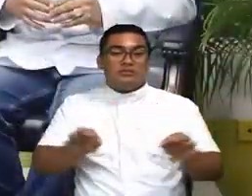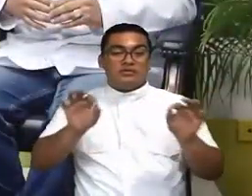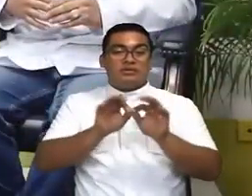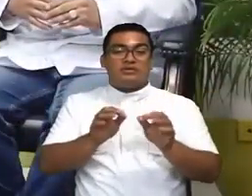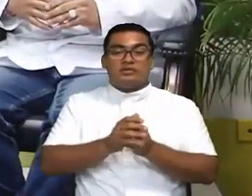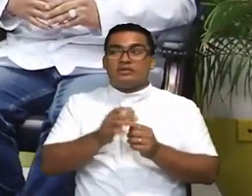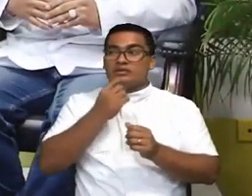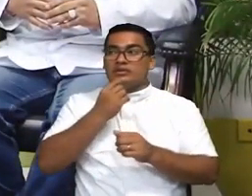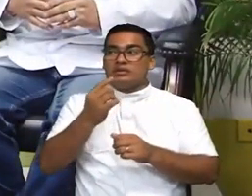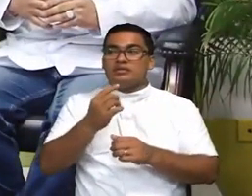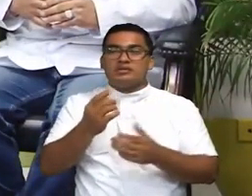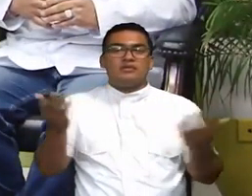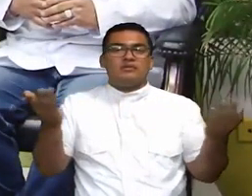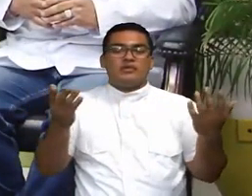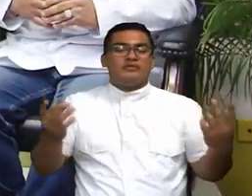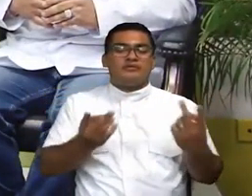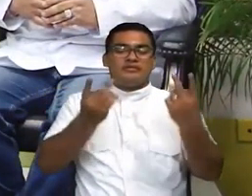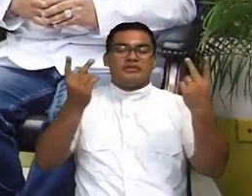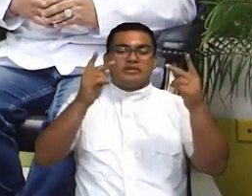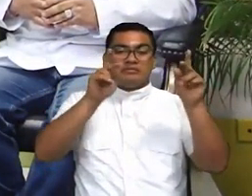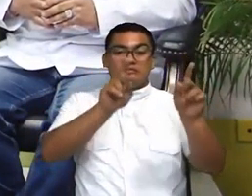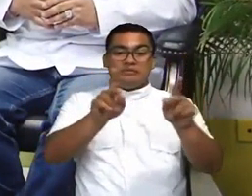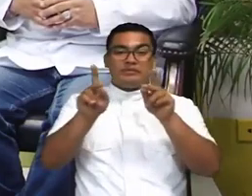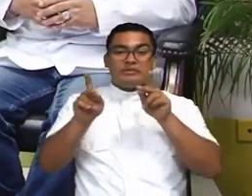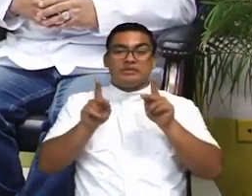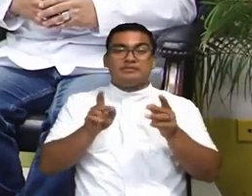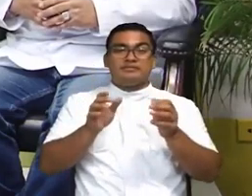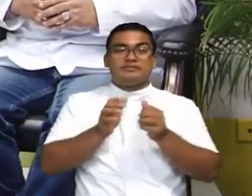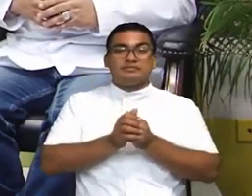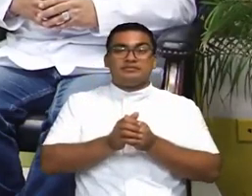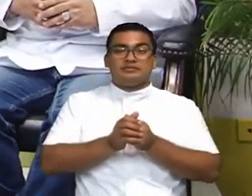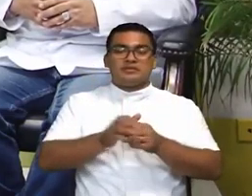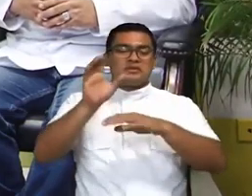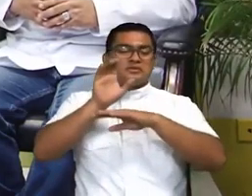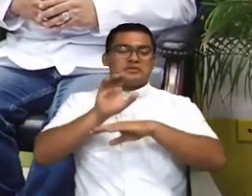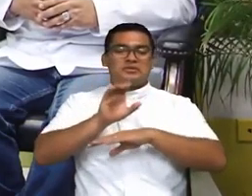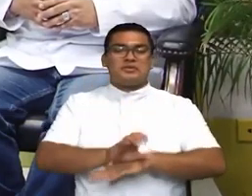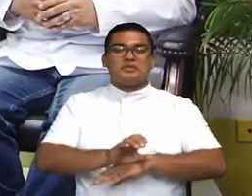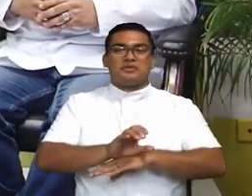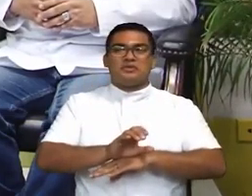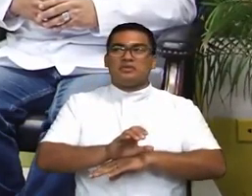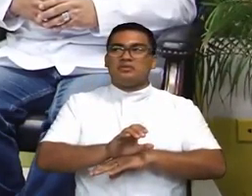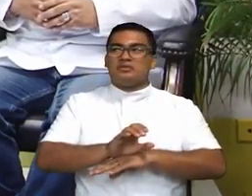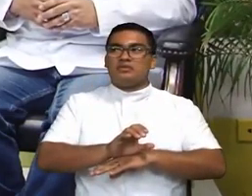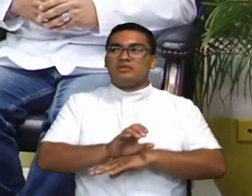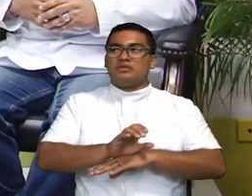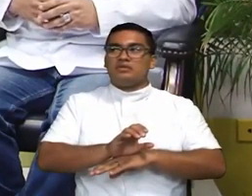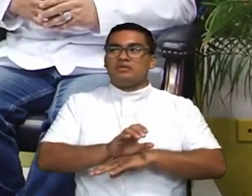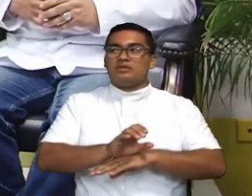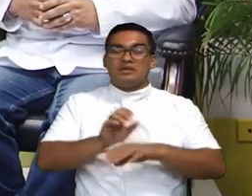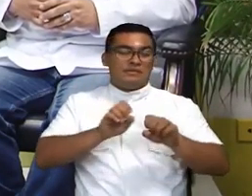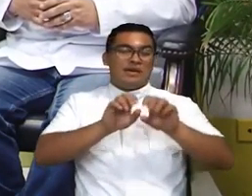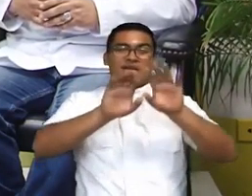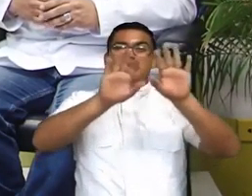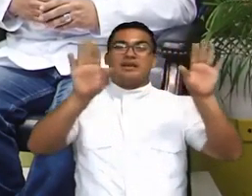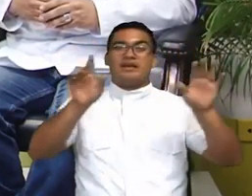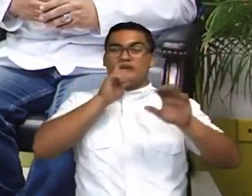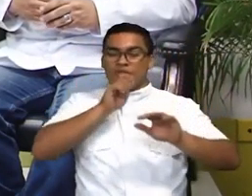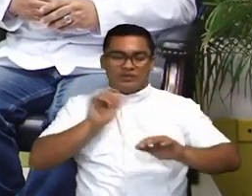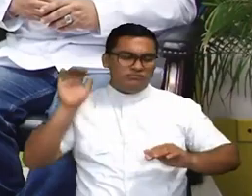cuanto al estilo de vida, hay personas de que están acostumbradas a hacer natación ahorita en las mañanas.